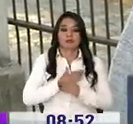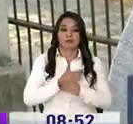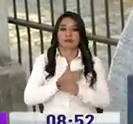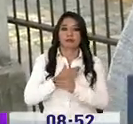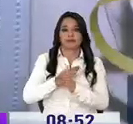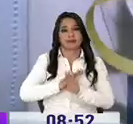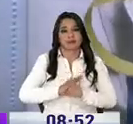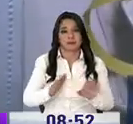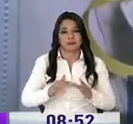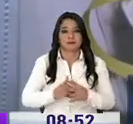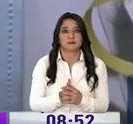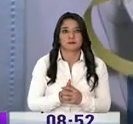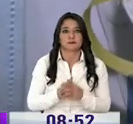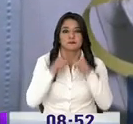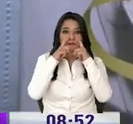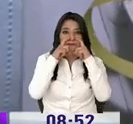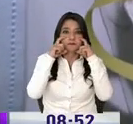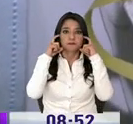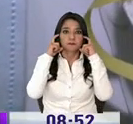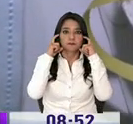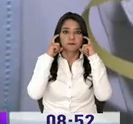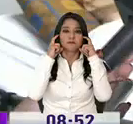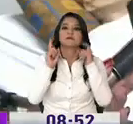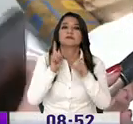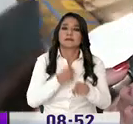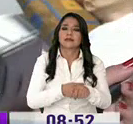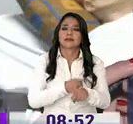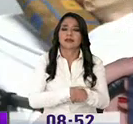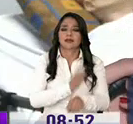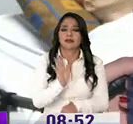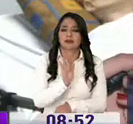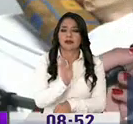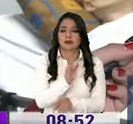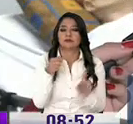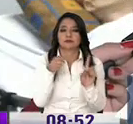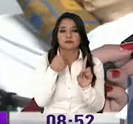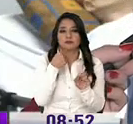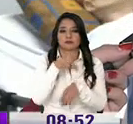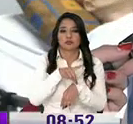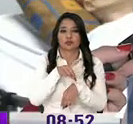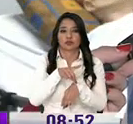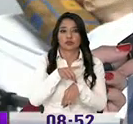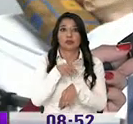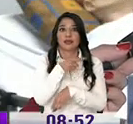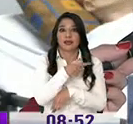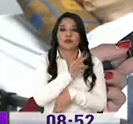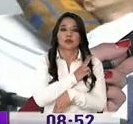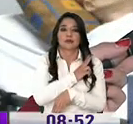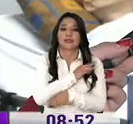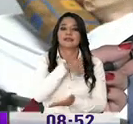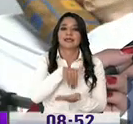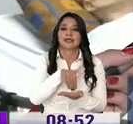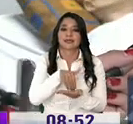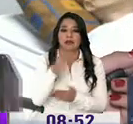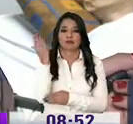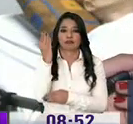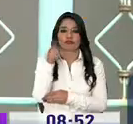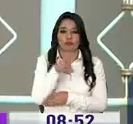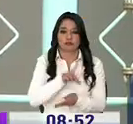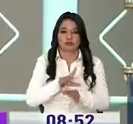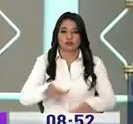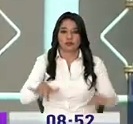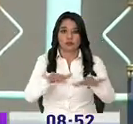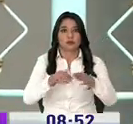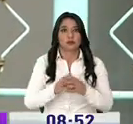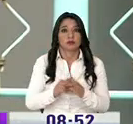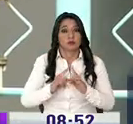los antibióticos. El uso de mascarilla es un método exagerado, sostiene el doctor Ángel Alarcón de la Facultad de Ciencias Médicas de la Universidad Central,